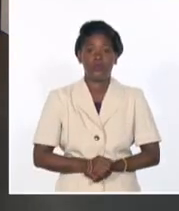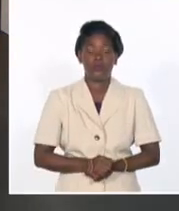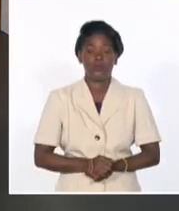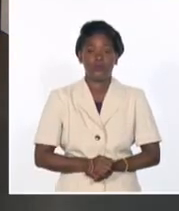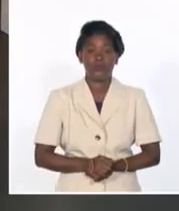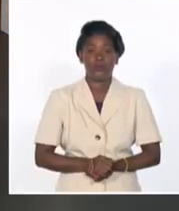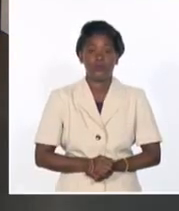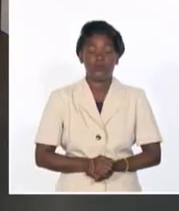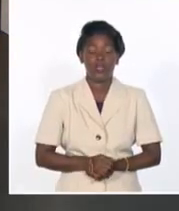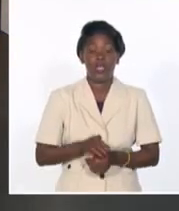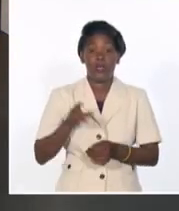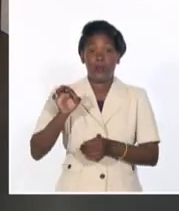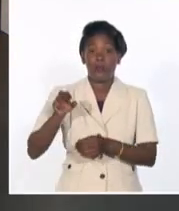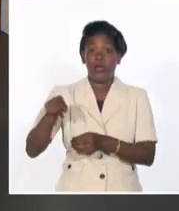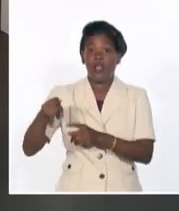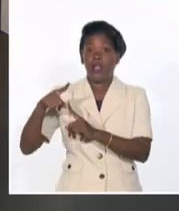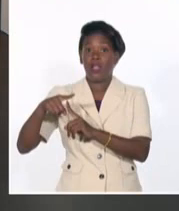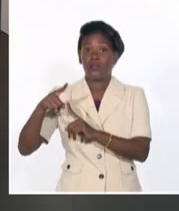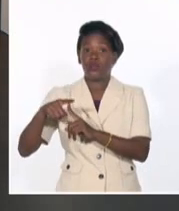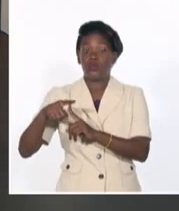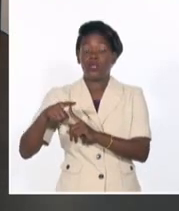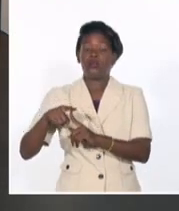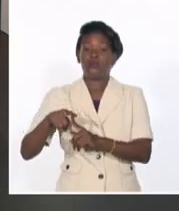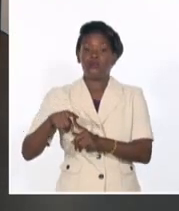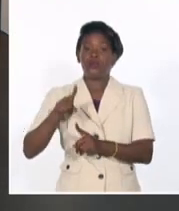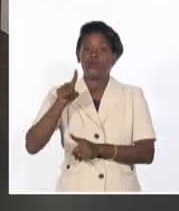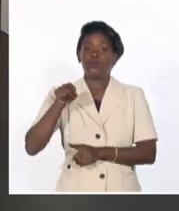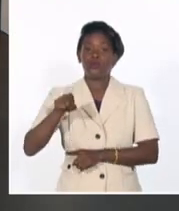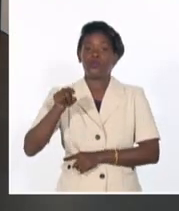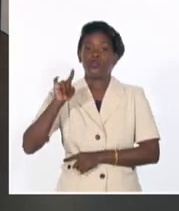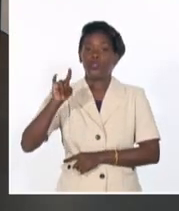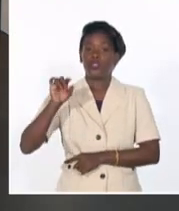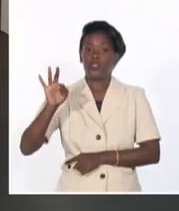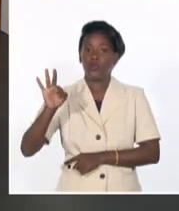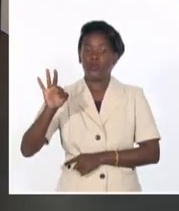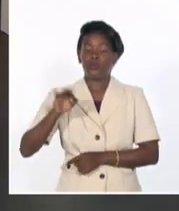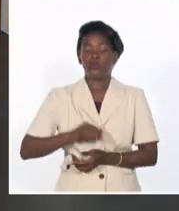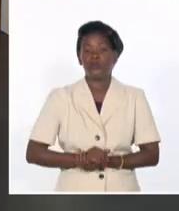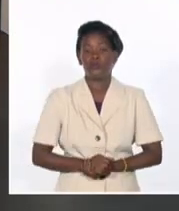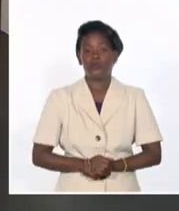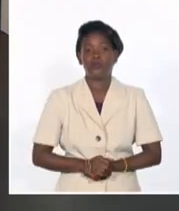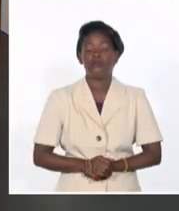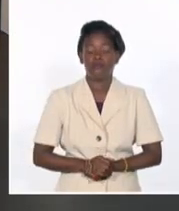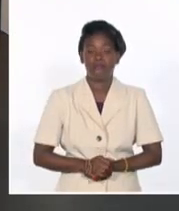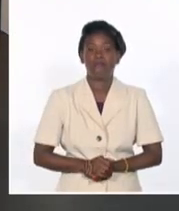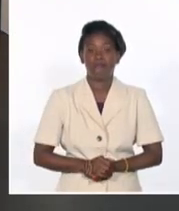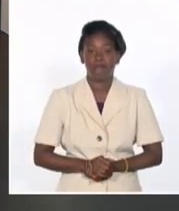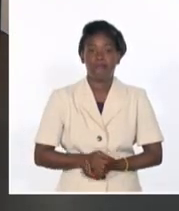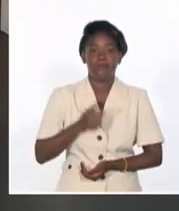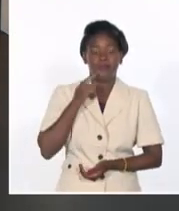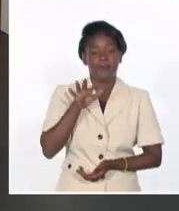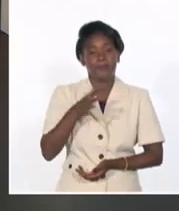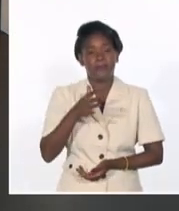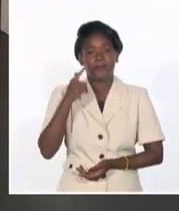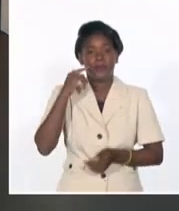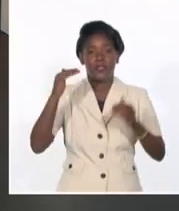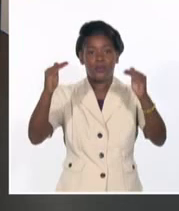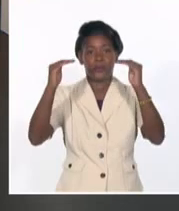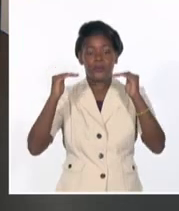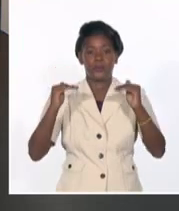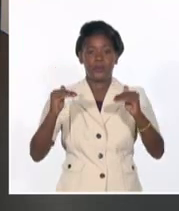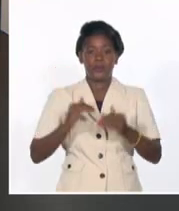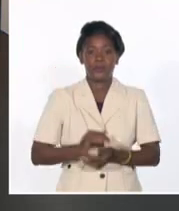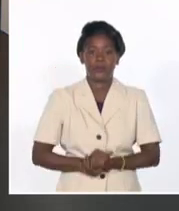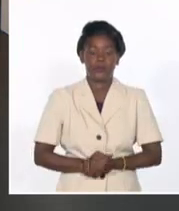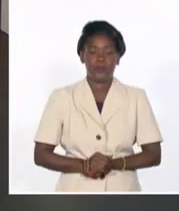3.50 y Las Tunas 1.98. Ahí lo pueden ver ustedes, 1.98, sumamente mejor que los azules de